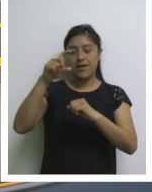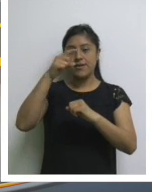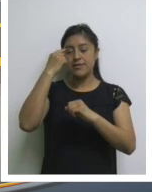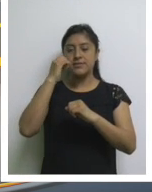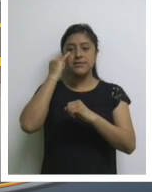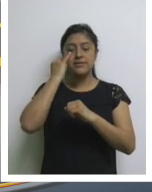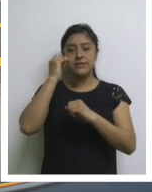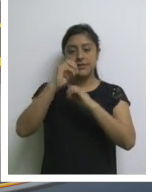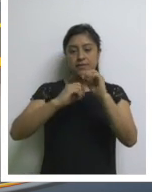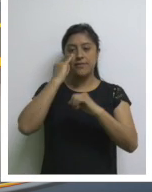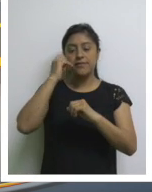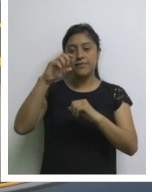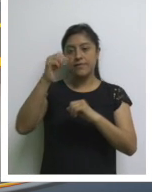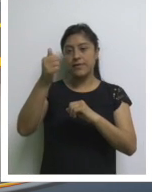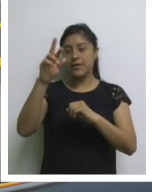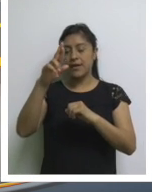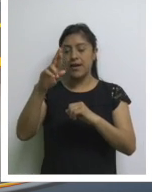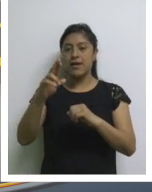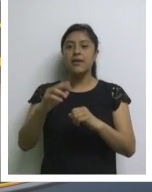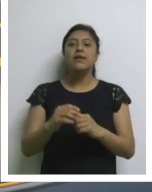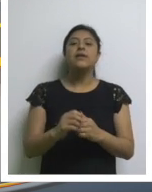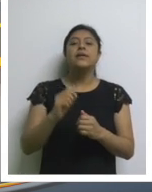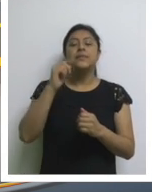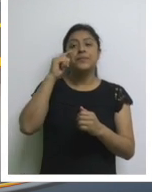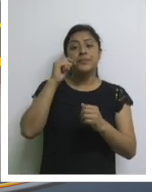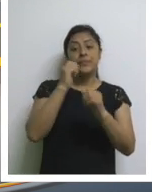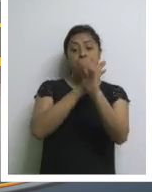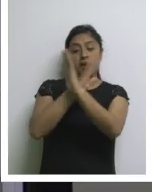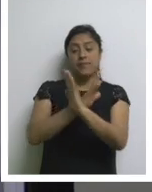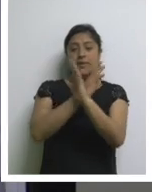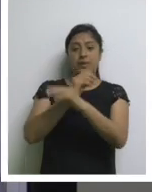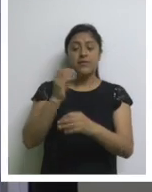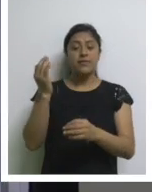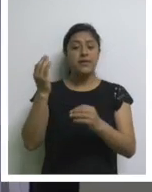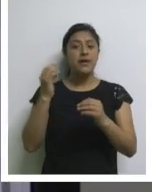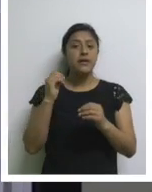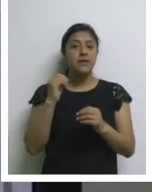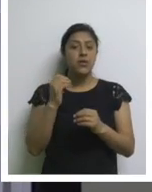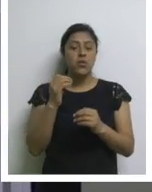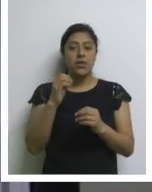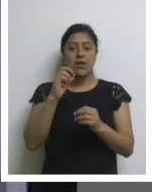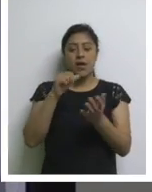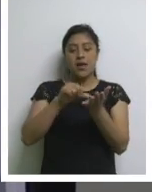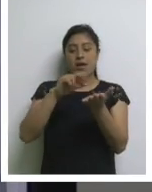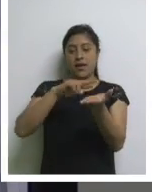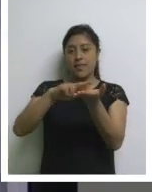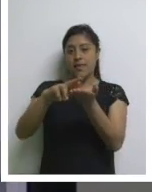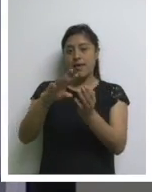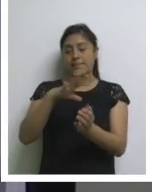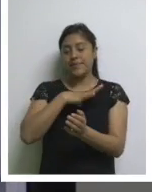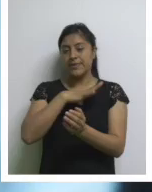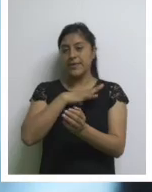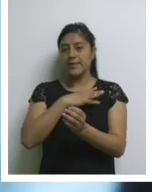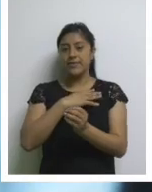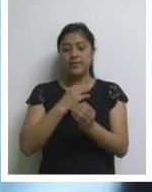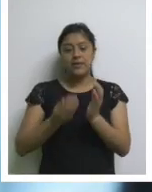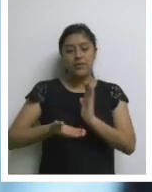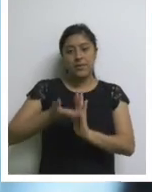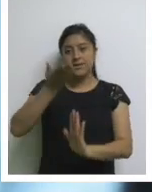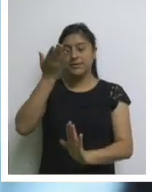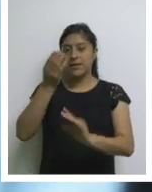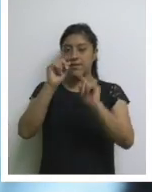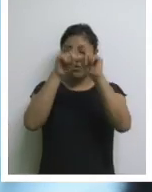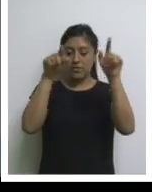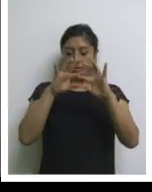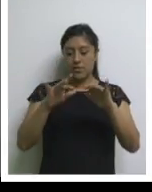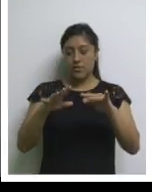seguridad. Una de ellas son las características biométricas. El Registro Nacional de las Personas cuenta con los más altos sistemas de